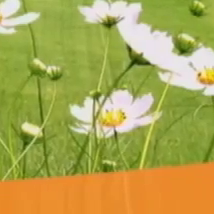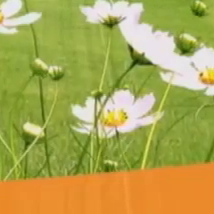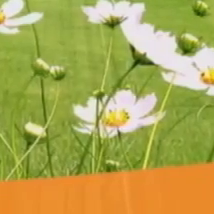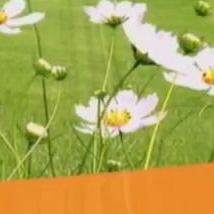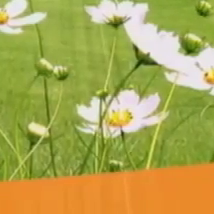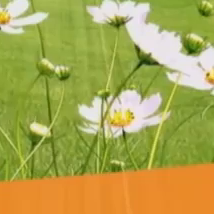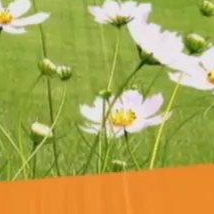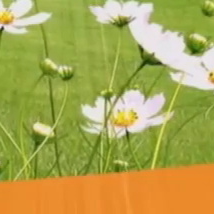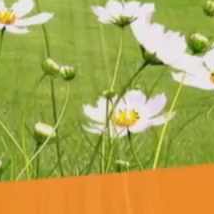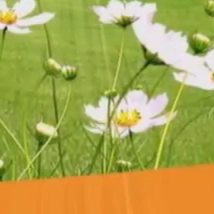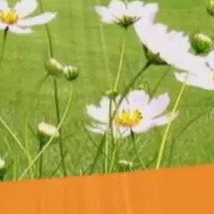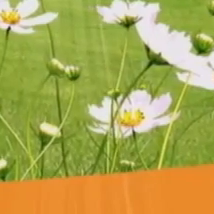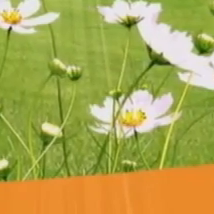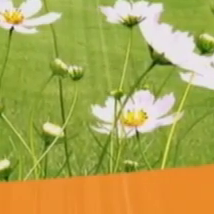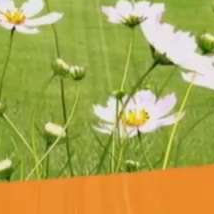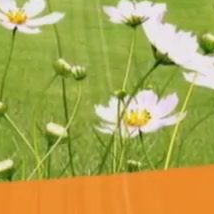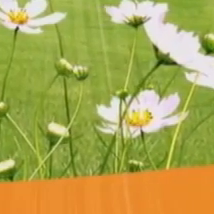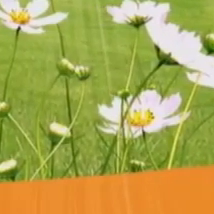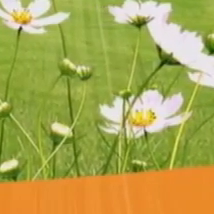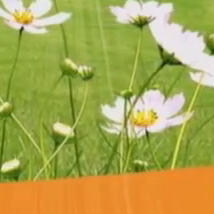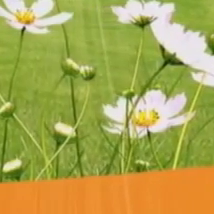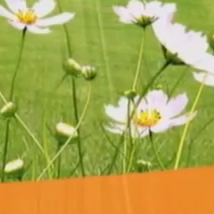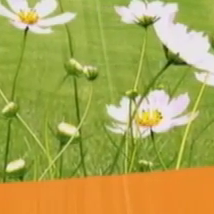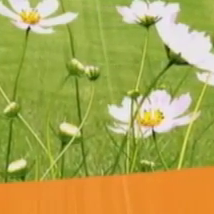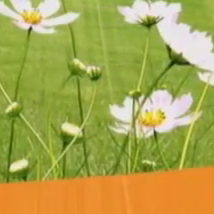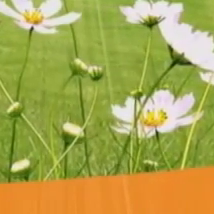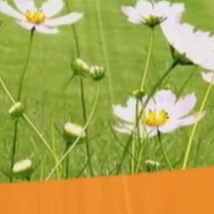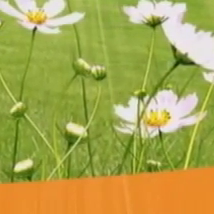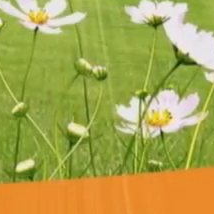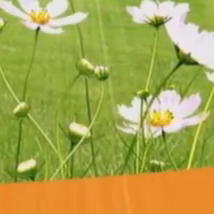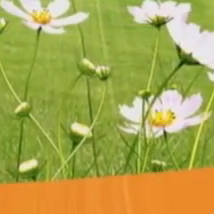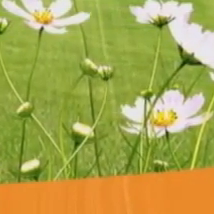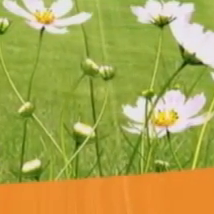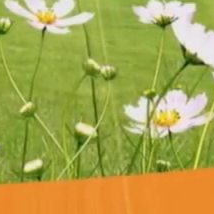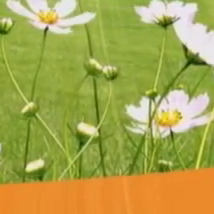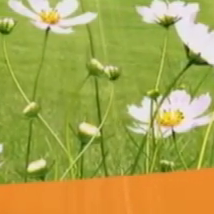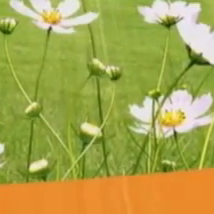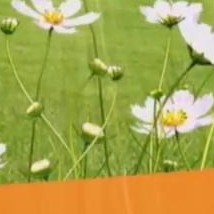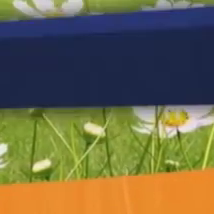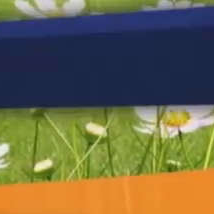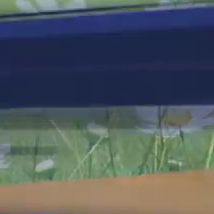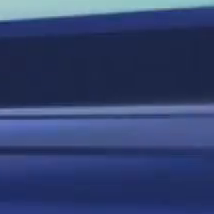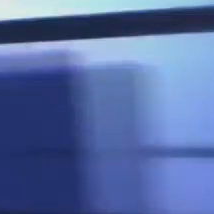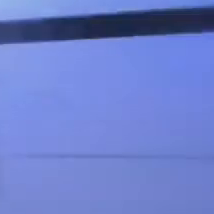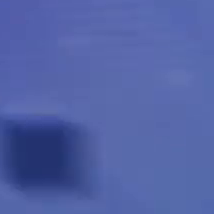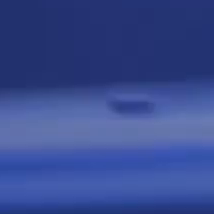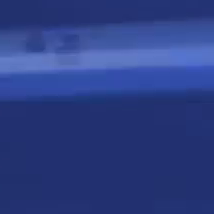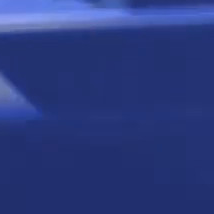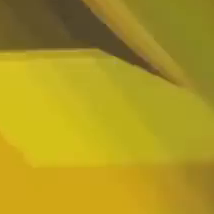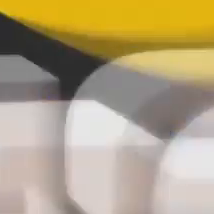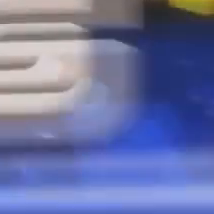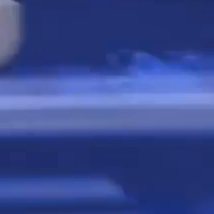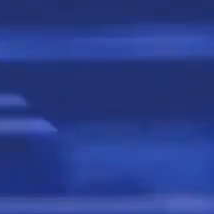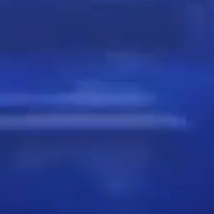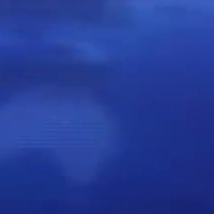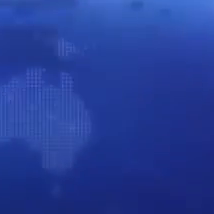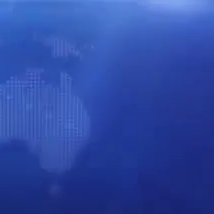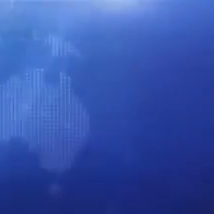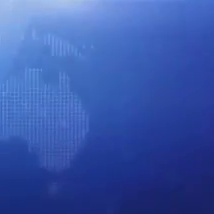Con el patrocinio de Barsol Ecológico, Barsol Aroma, Delicias, líder en limpieza. Enlace Noticias, lo que usted quiere